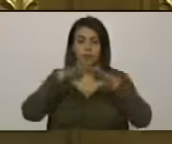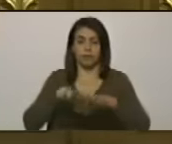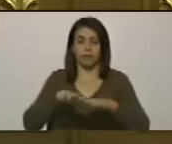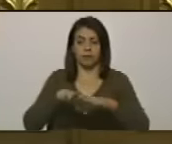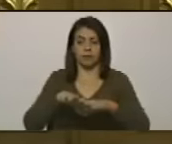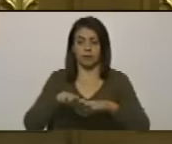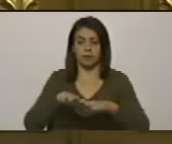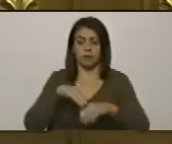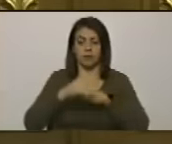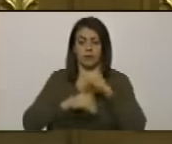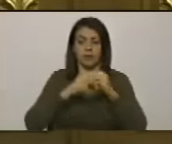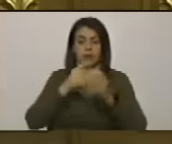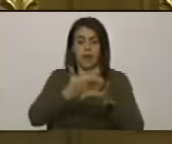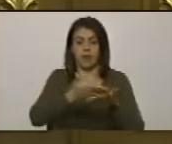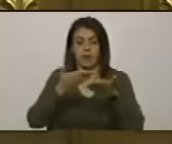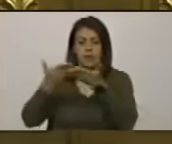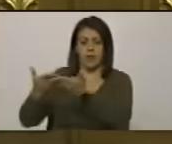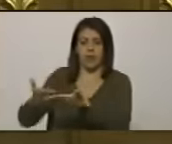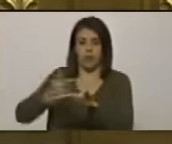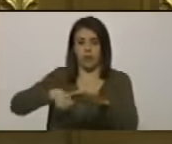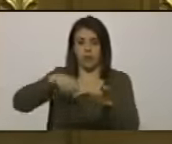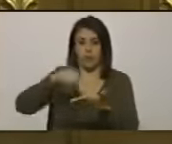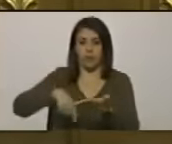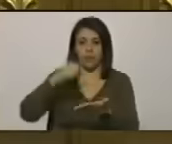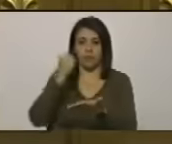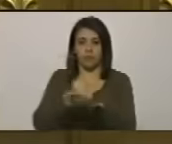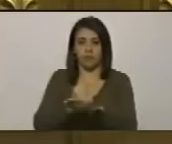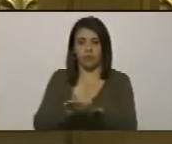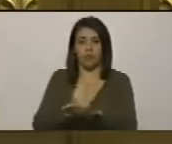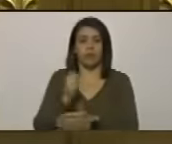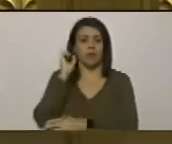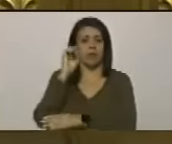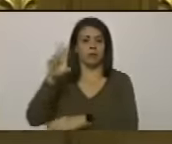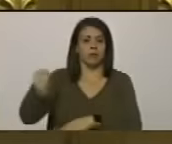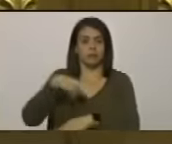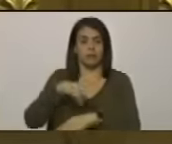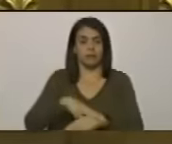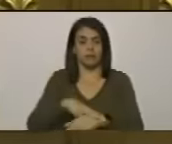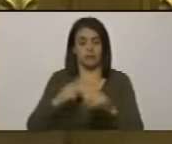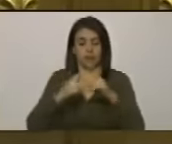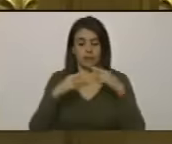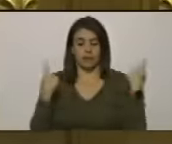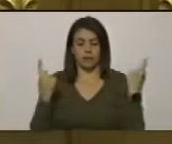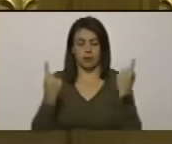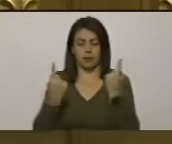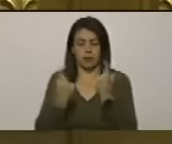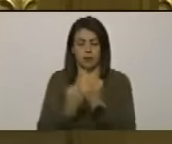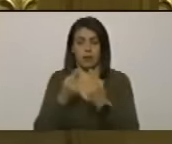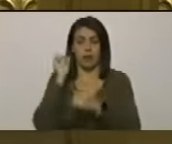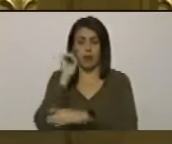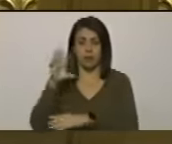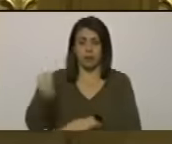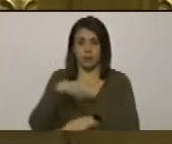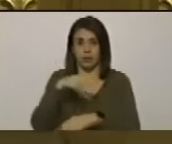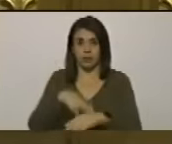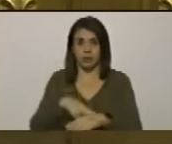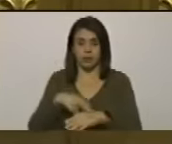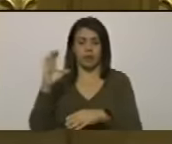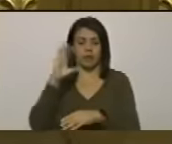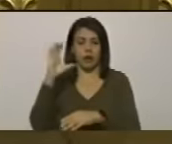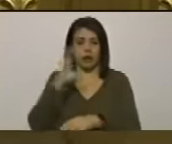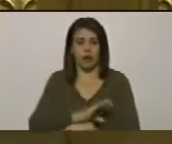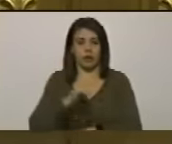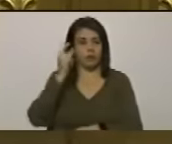dado y firmado y sellado en el palacio federal legislativo sede de la asamblea nacional en